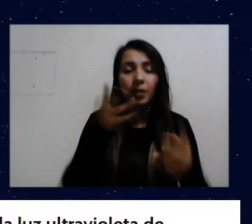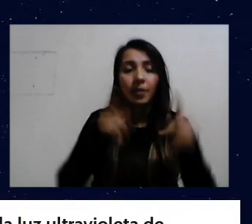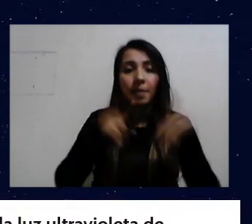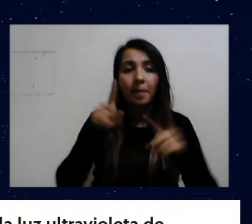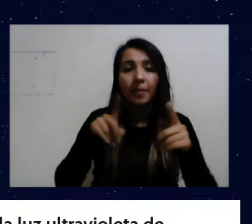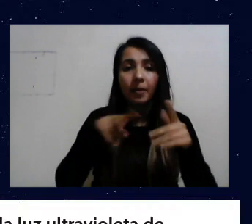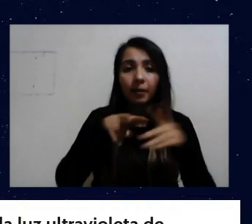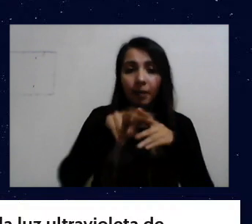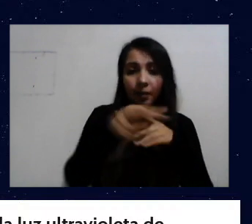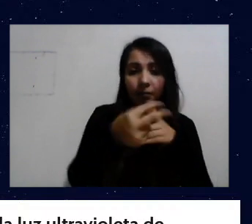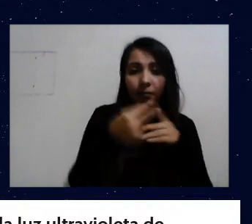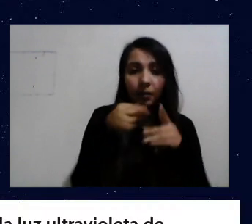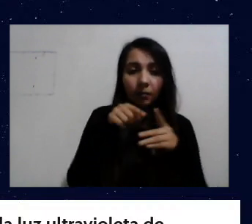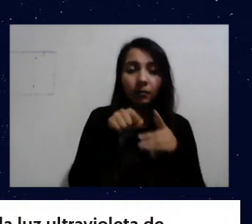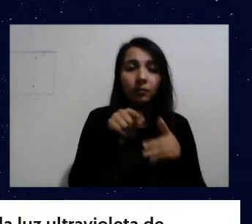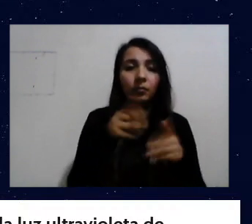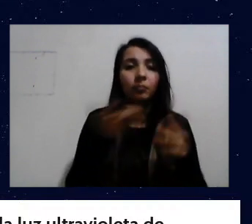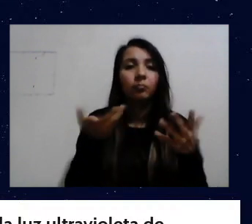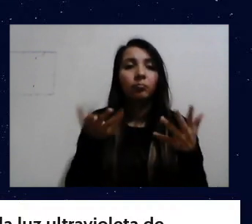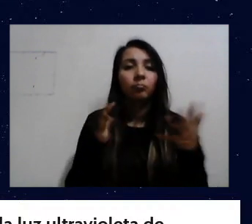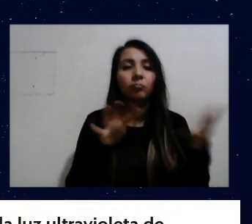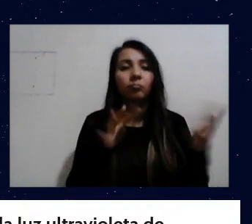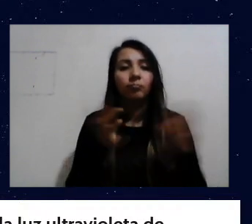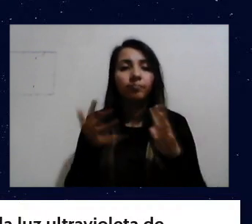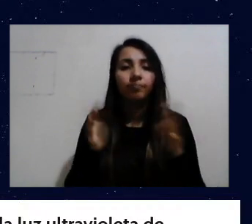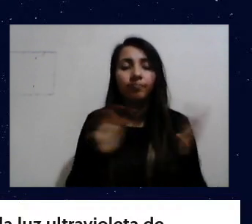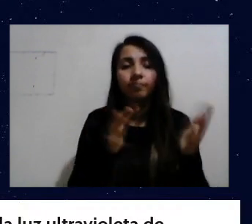cual aparecen no